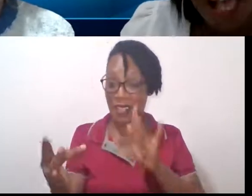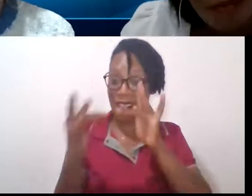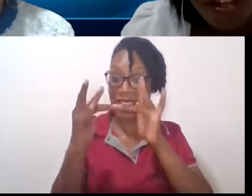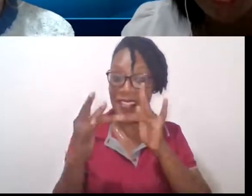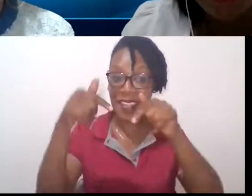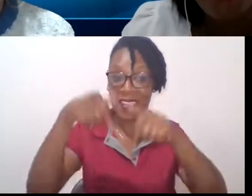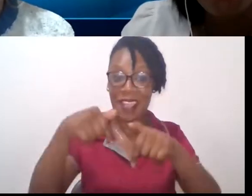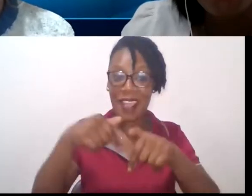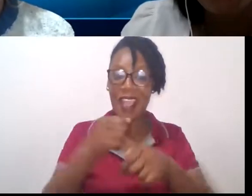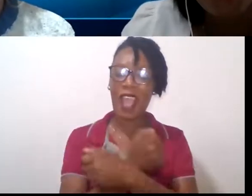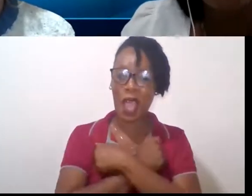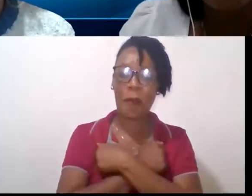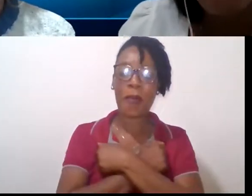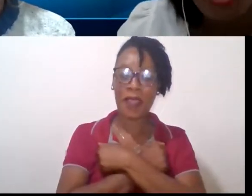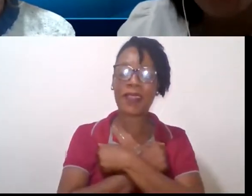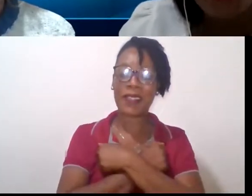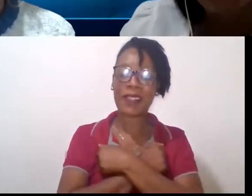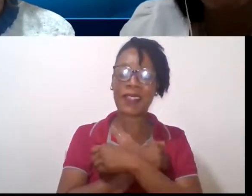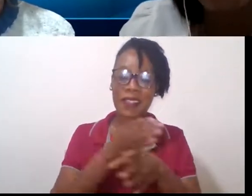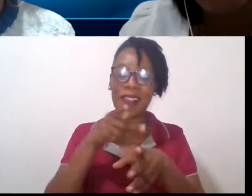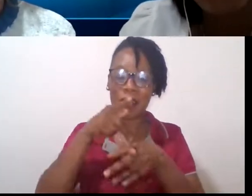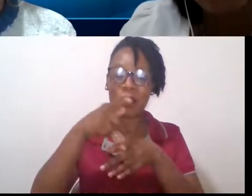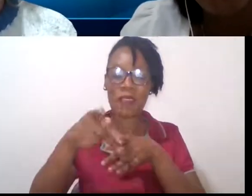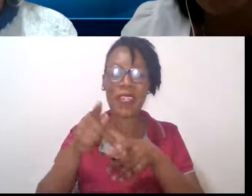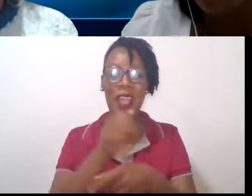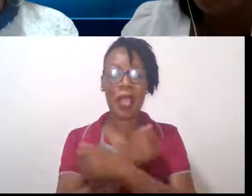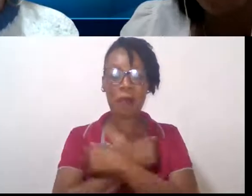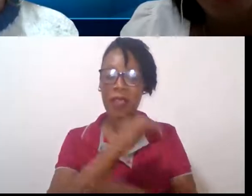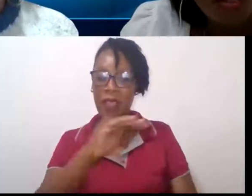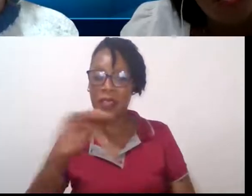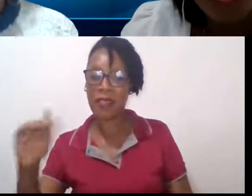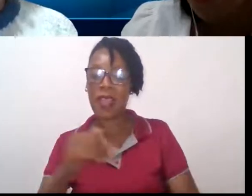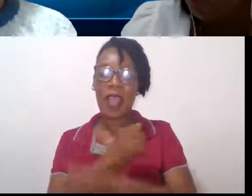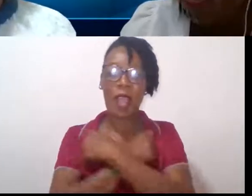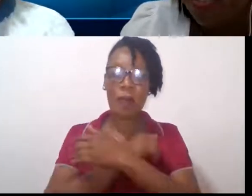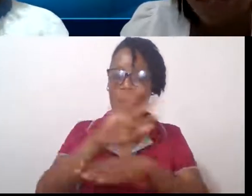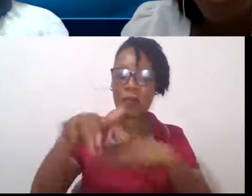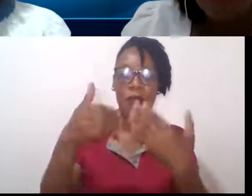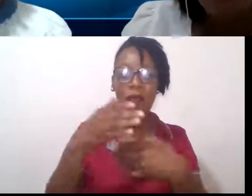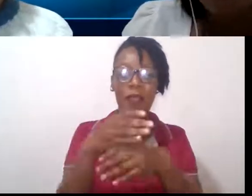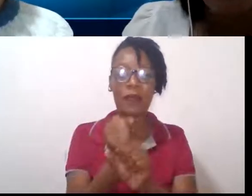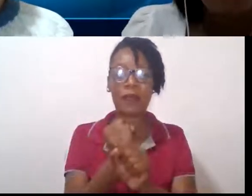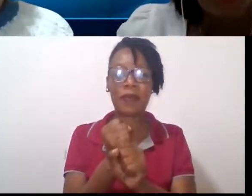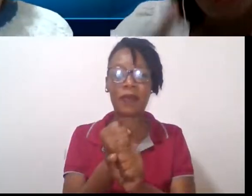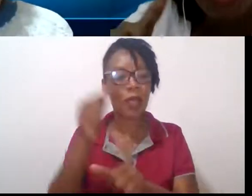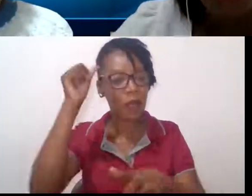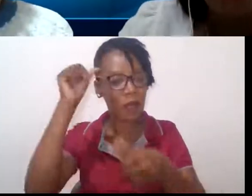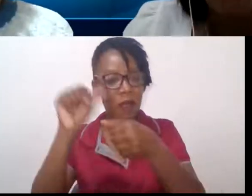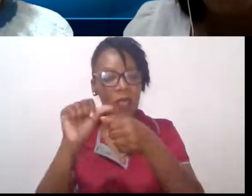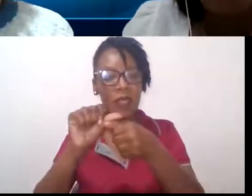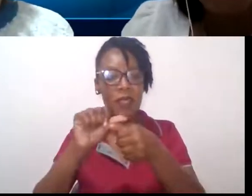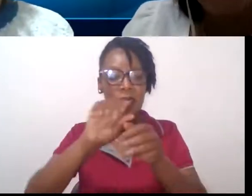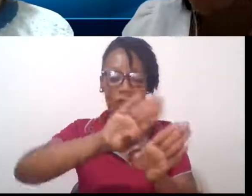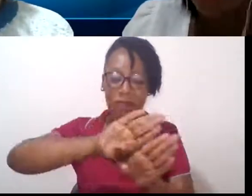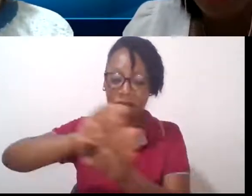que aman esta profesión, aman a los niños y aman lo que están haciendo. Recordemos, lo principal, eliminemos las